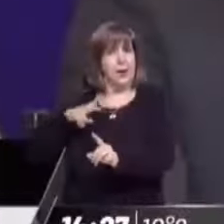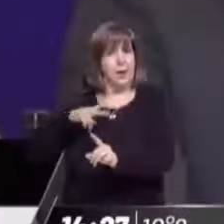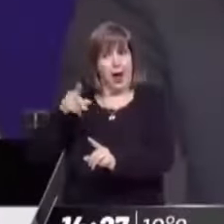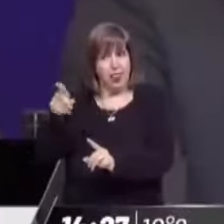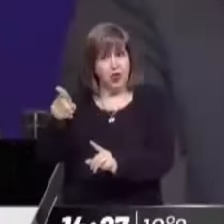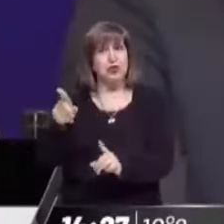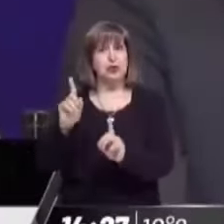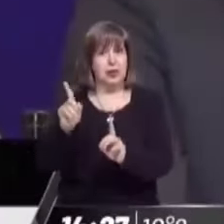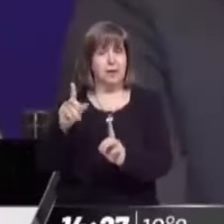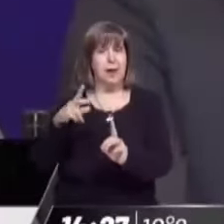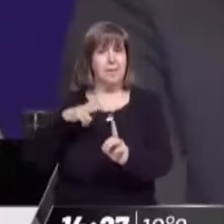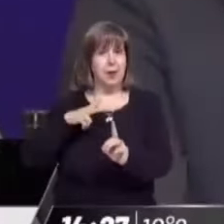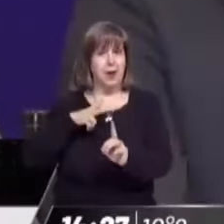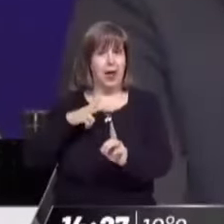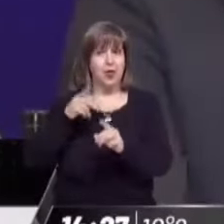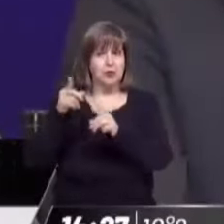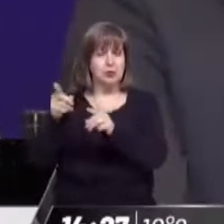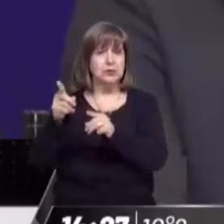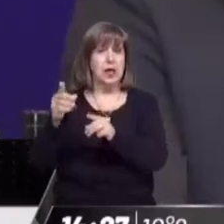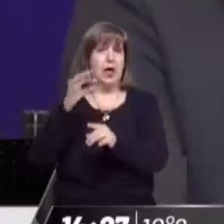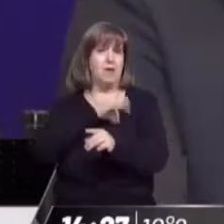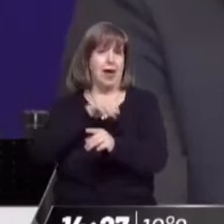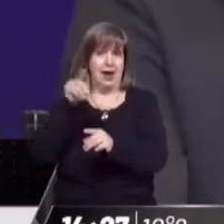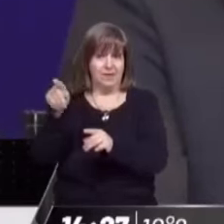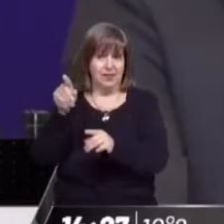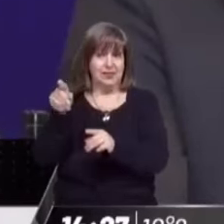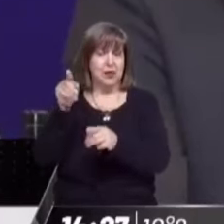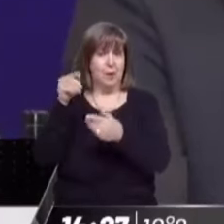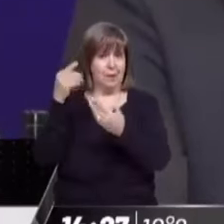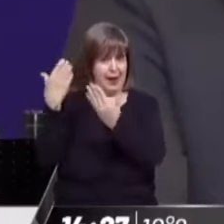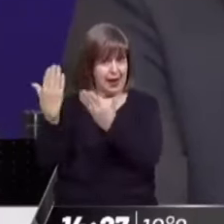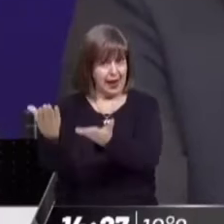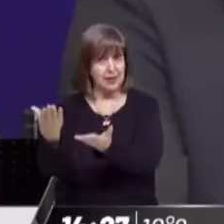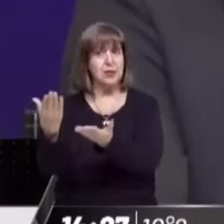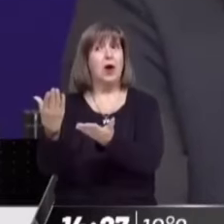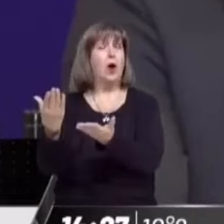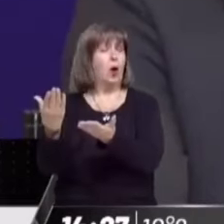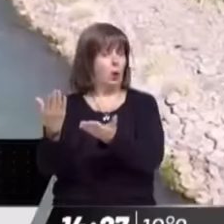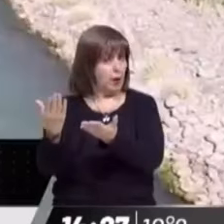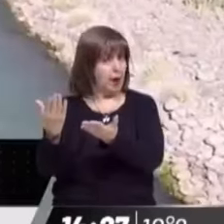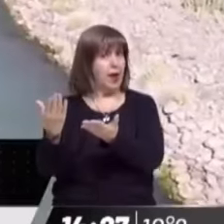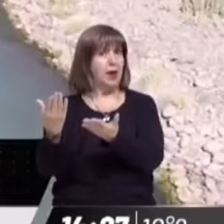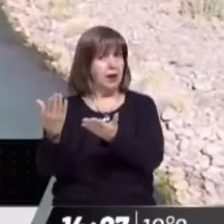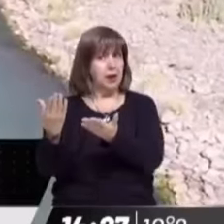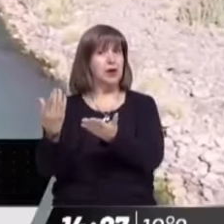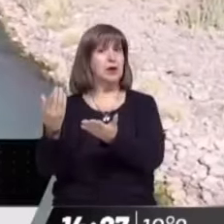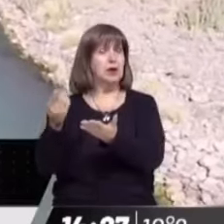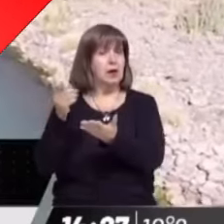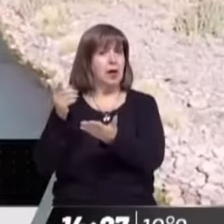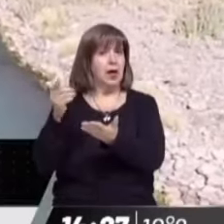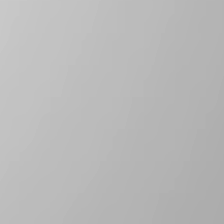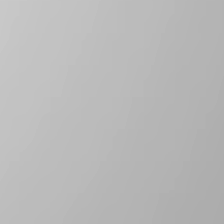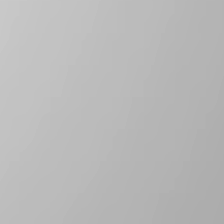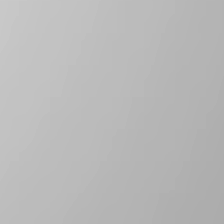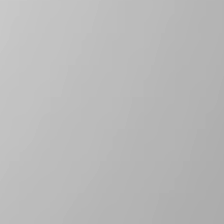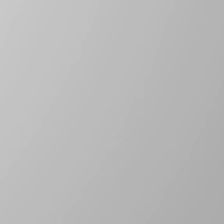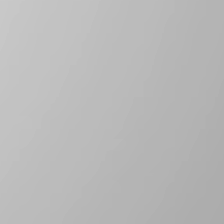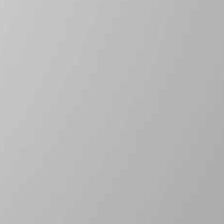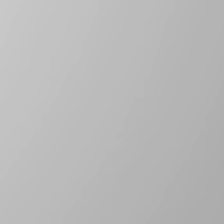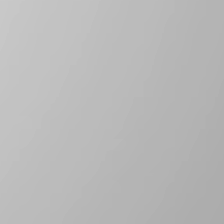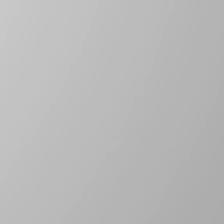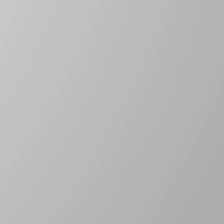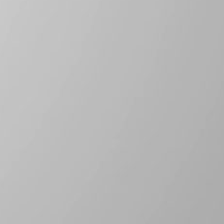producen o los que se benefician de del del incremento de de productividad que les de esas obras que son los que deberían